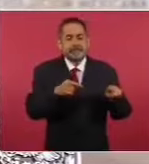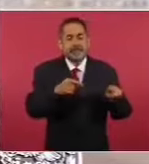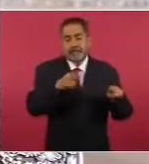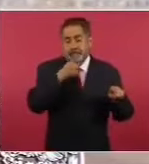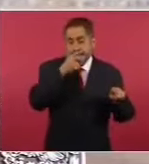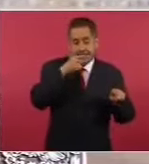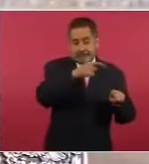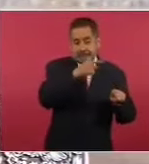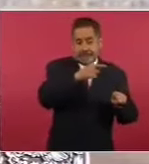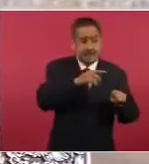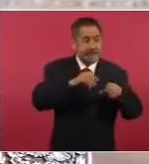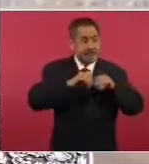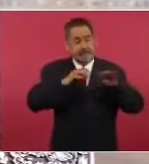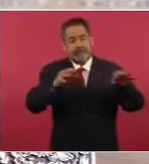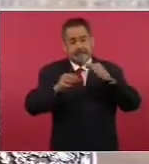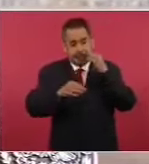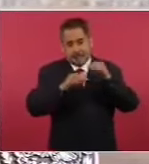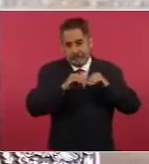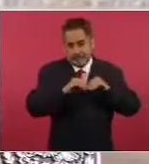conocer